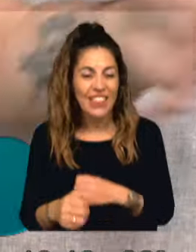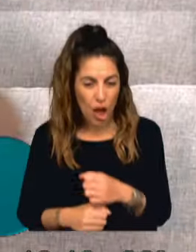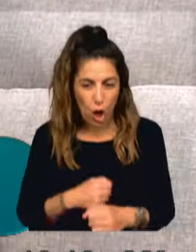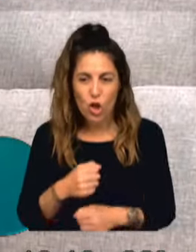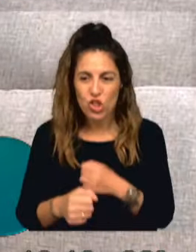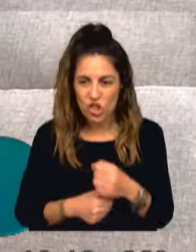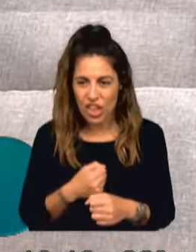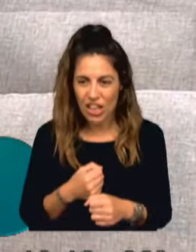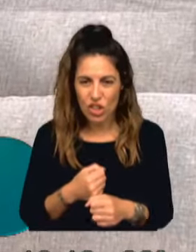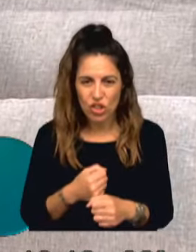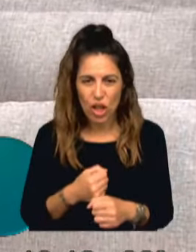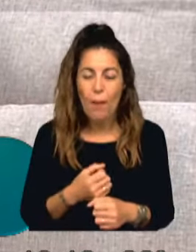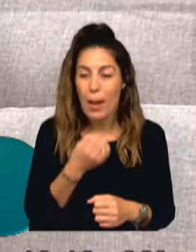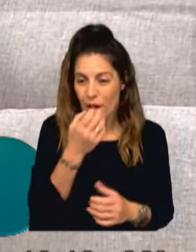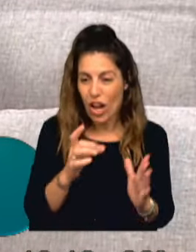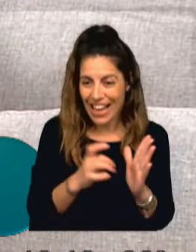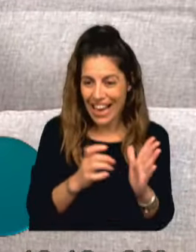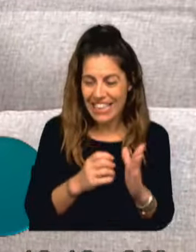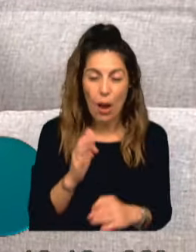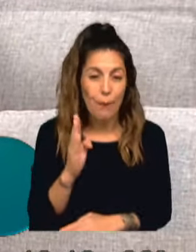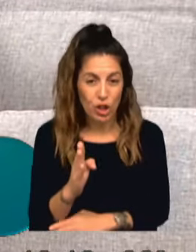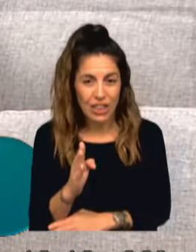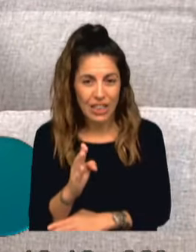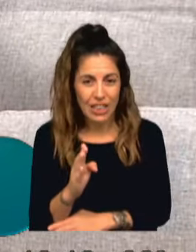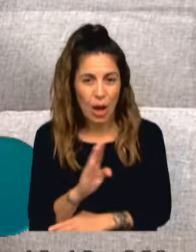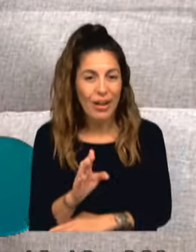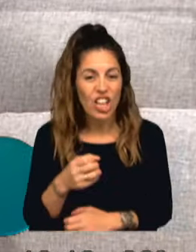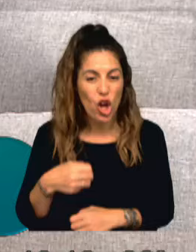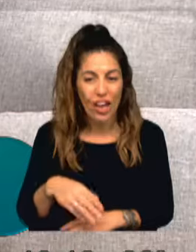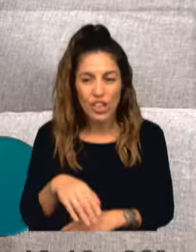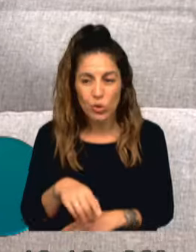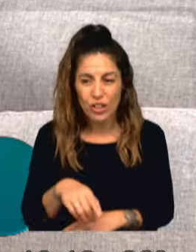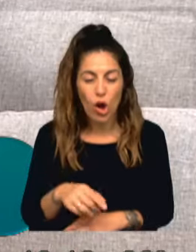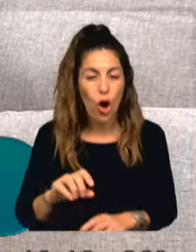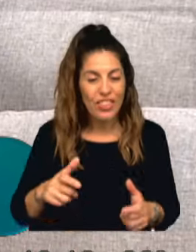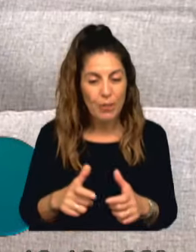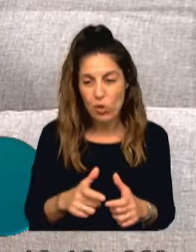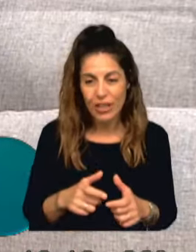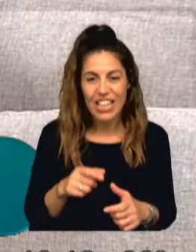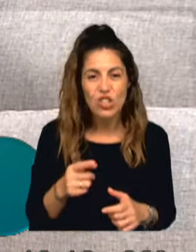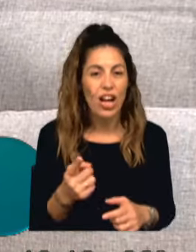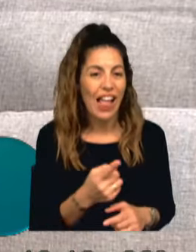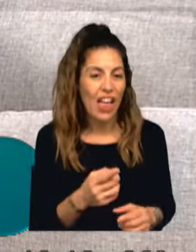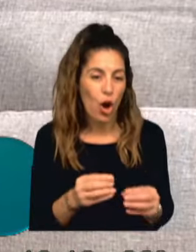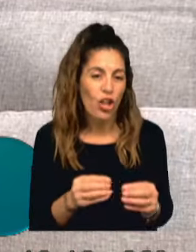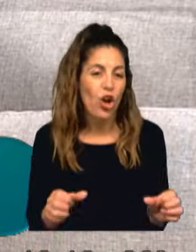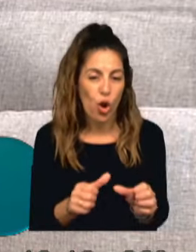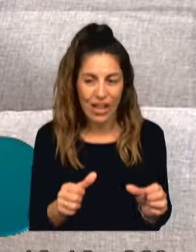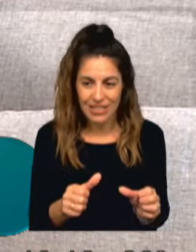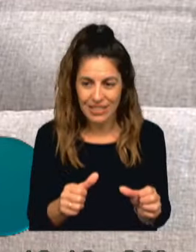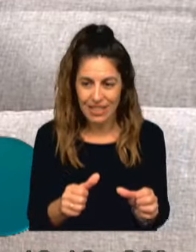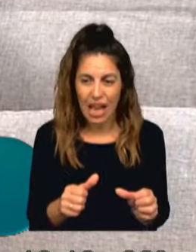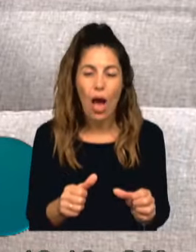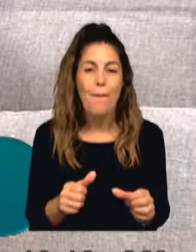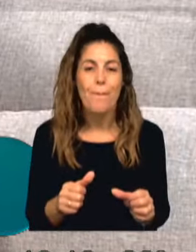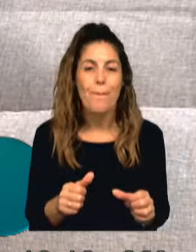tenido y demás se le trata de o mejorar la calidad de la proteína para que no le quede tanto recibido o la cantidad eso cada colega ahí lo hace pero sí se sí sabemos que o sea por